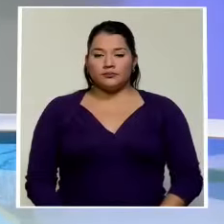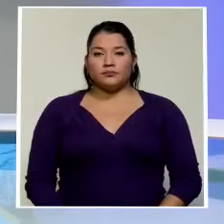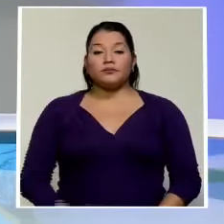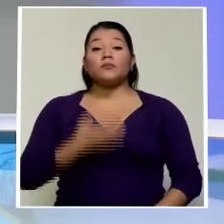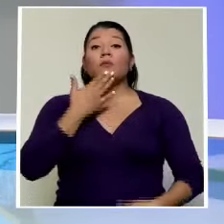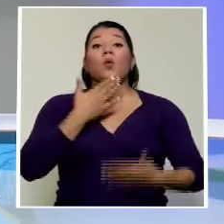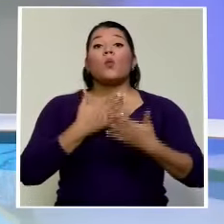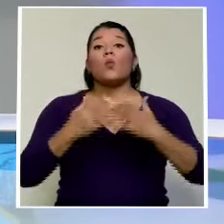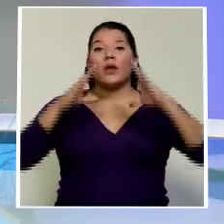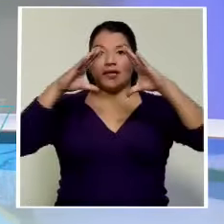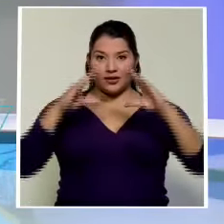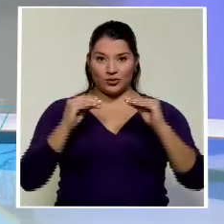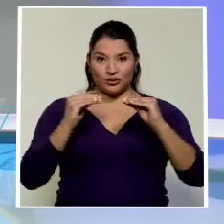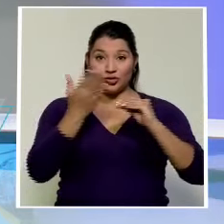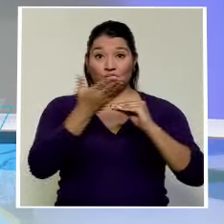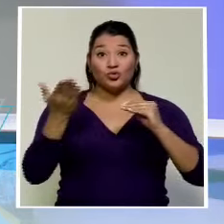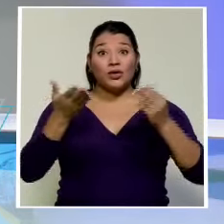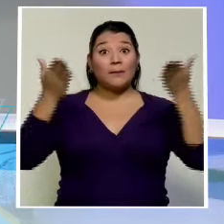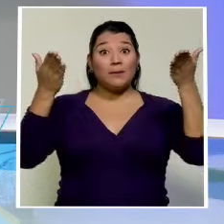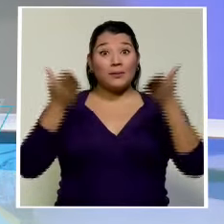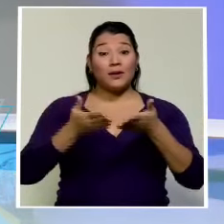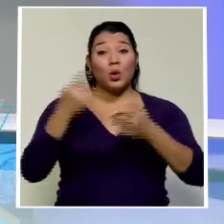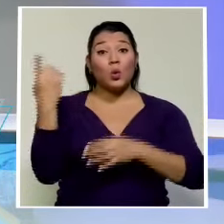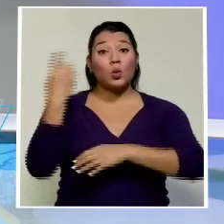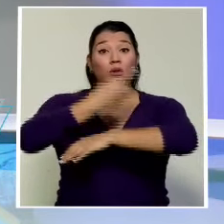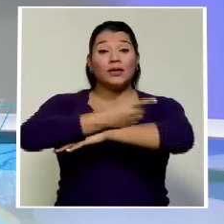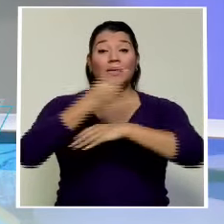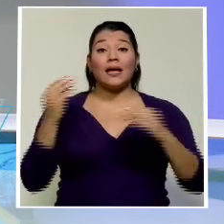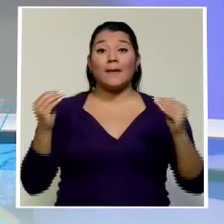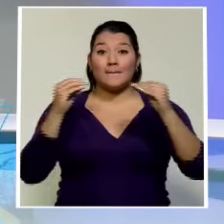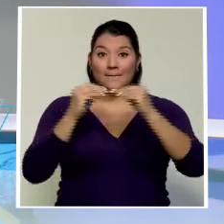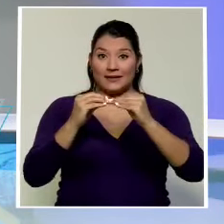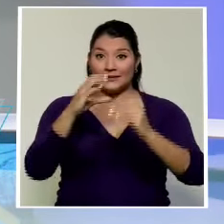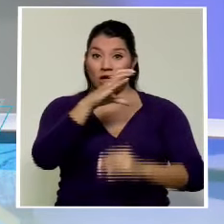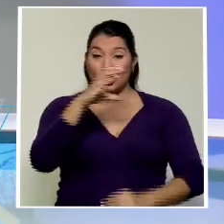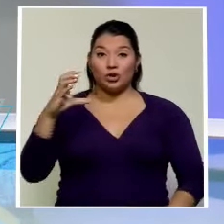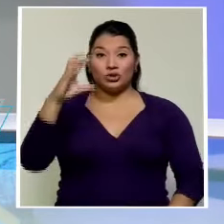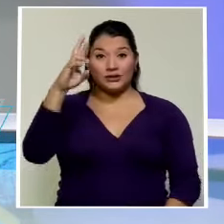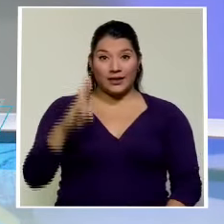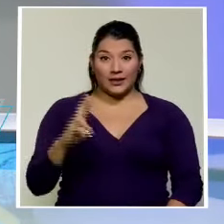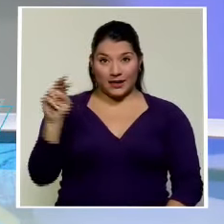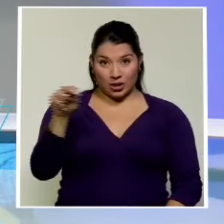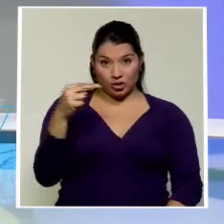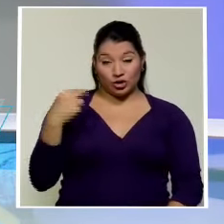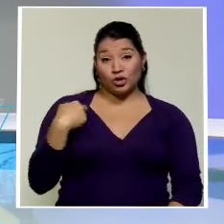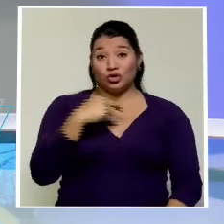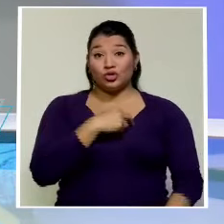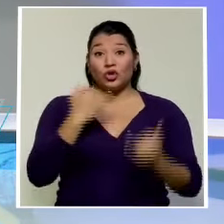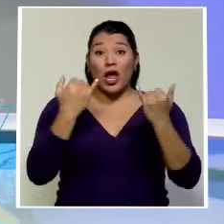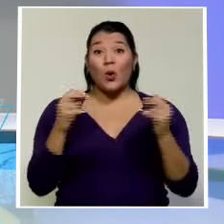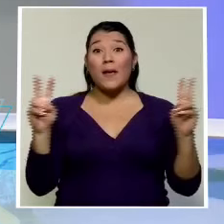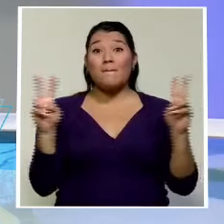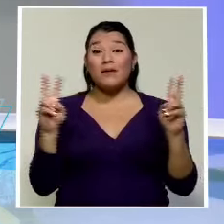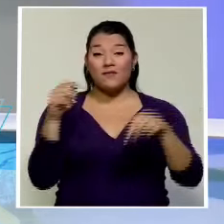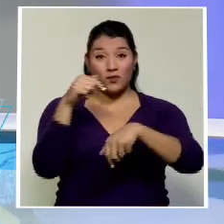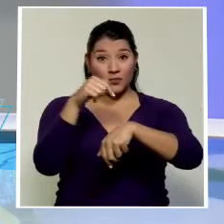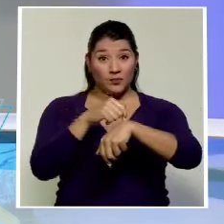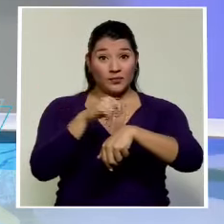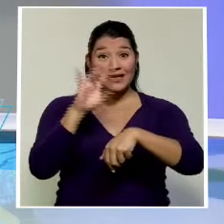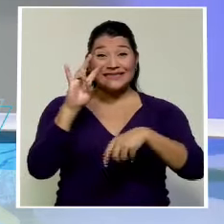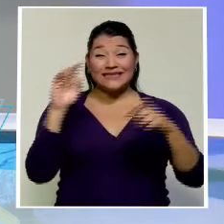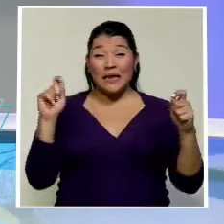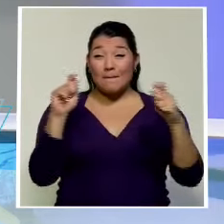Buenas noches, bienvenidas y bienvenidos a una nueva edición estelar de Costa Rica Noticias. Estamos en vivo 7 en punto